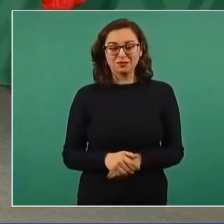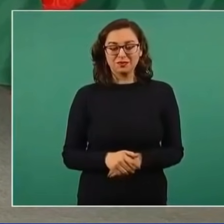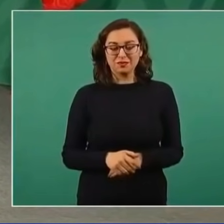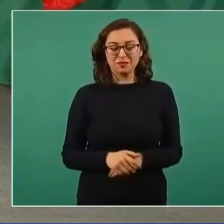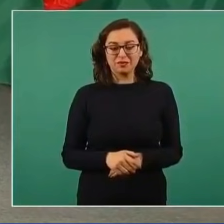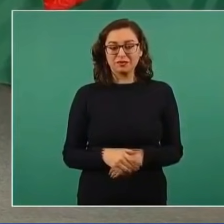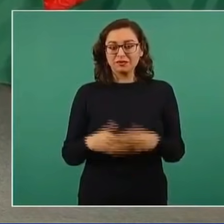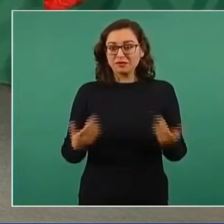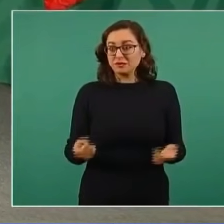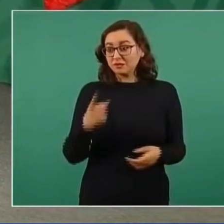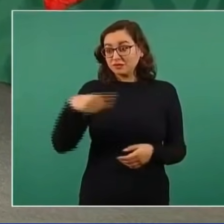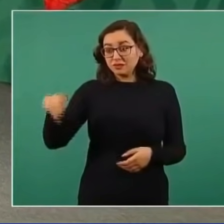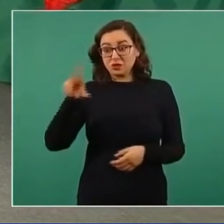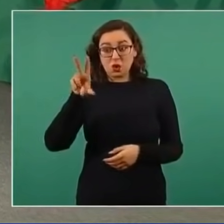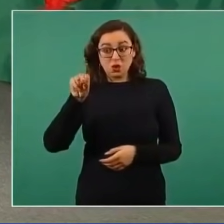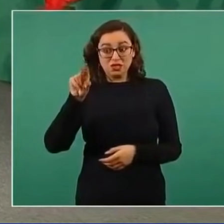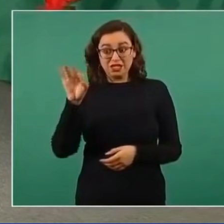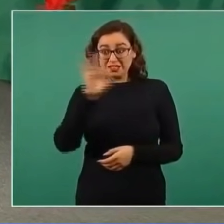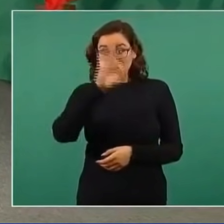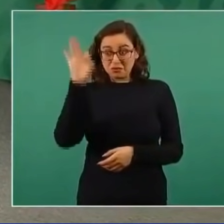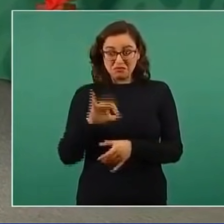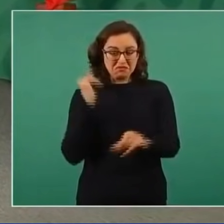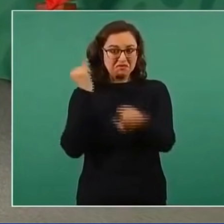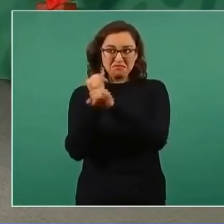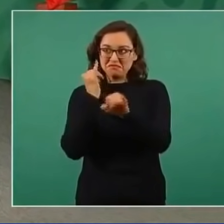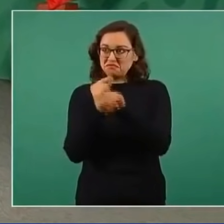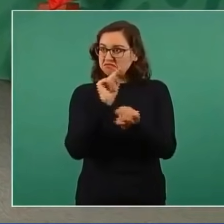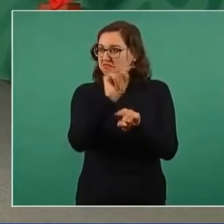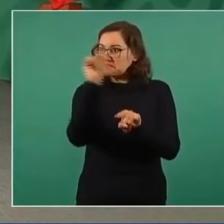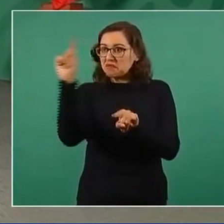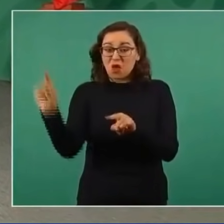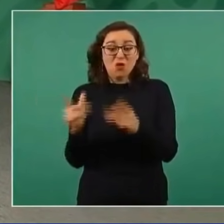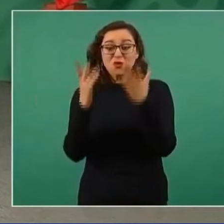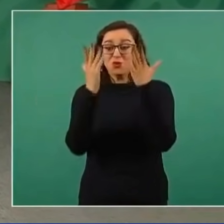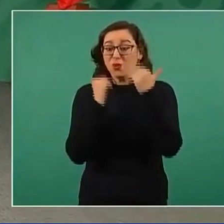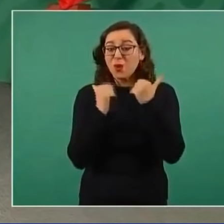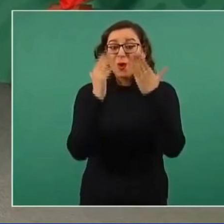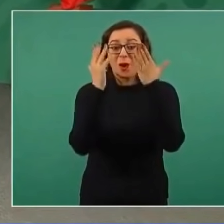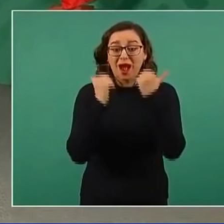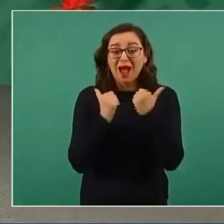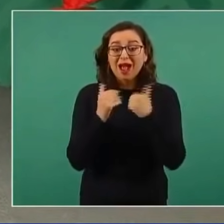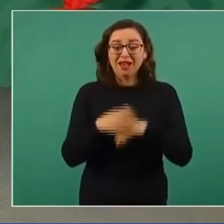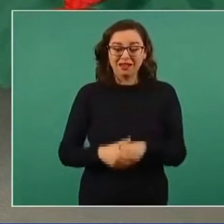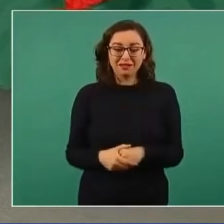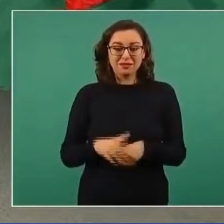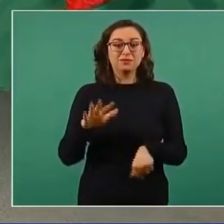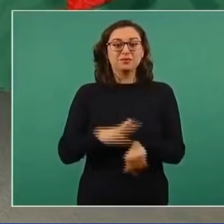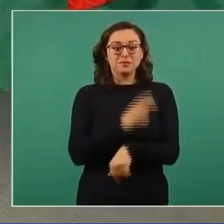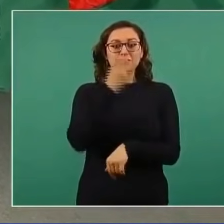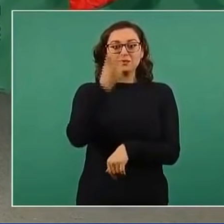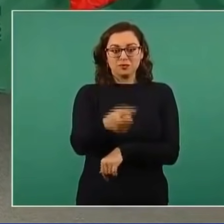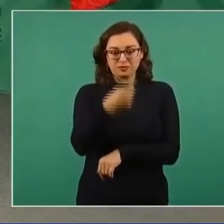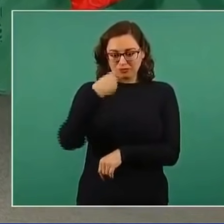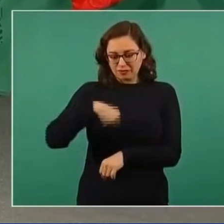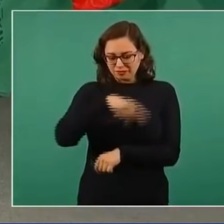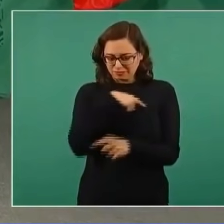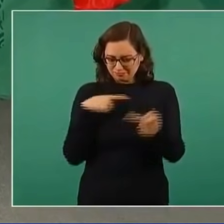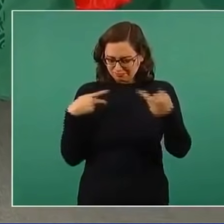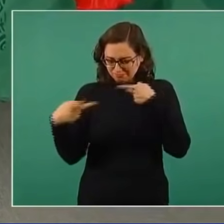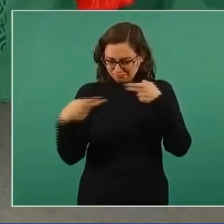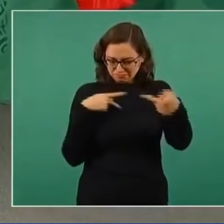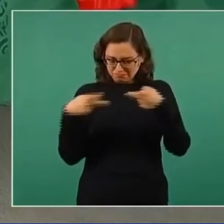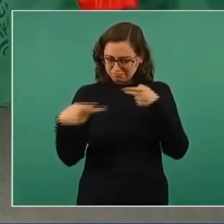No hay Internet en el 80%. Por eso nuestro plan de que haya Internet en todo México, porque eso